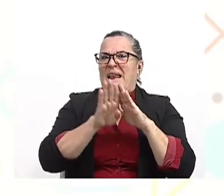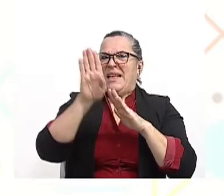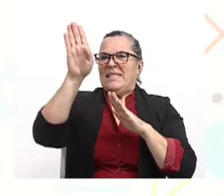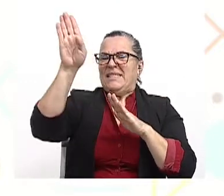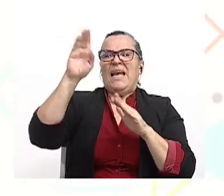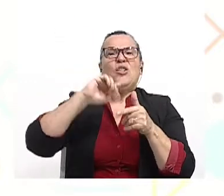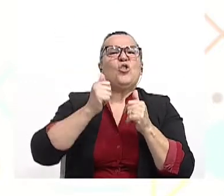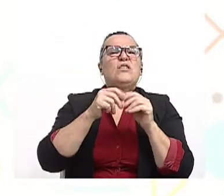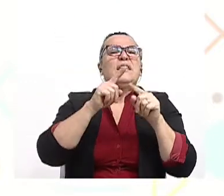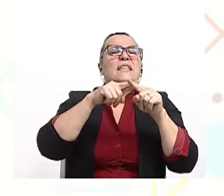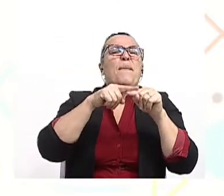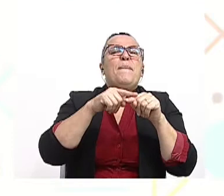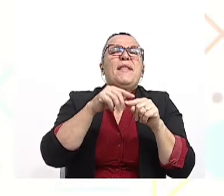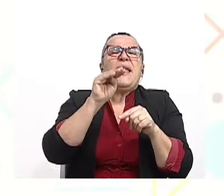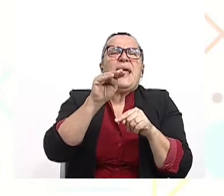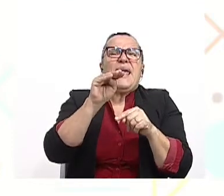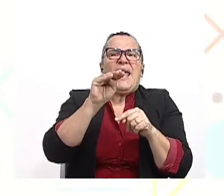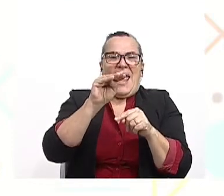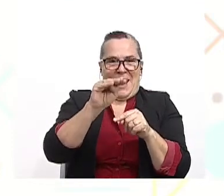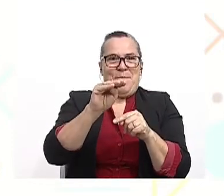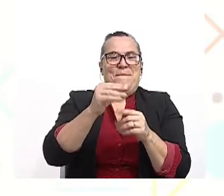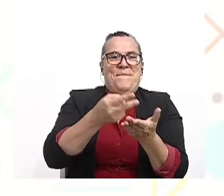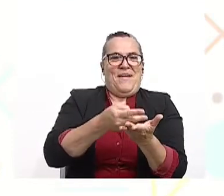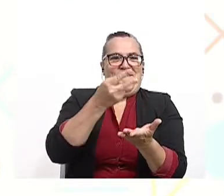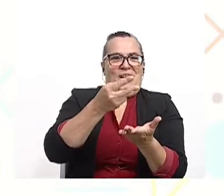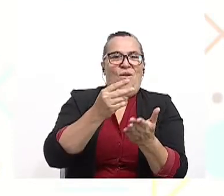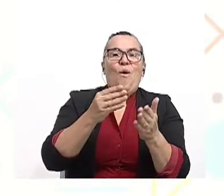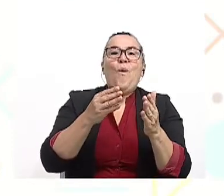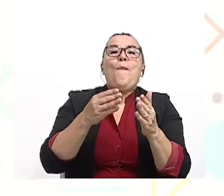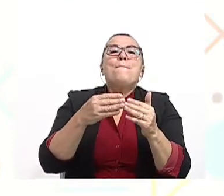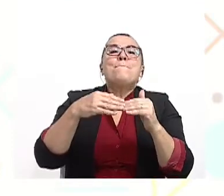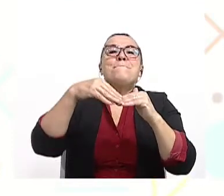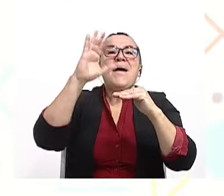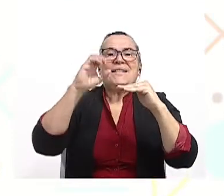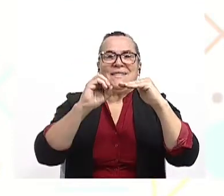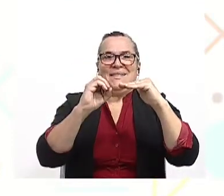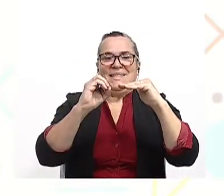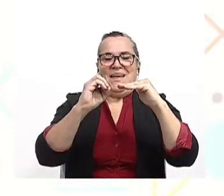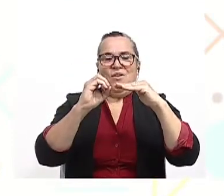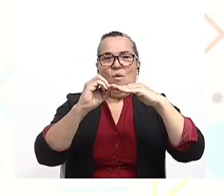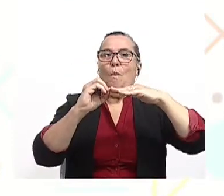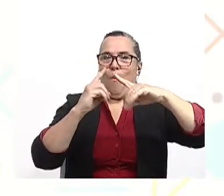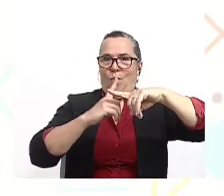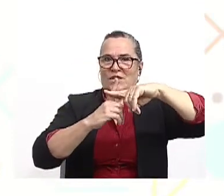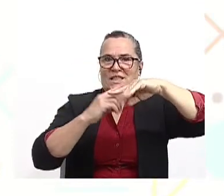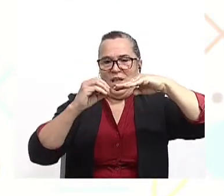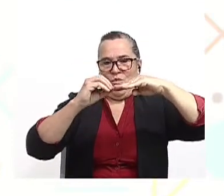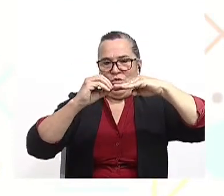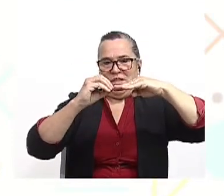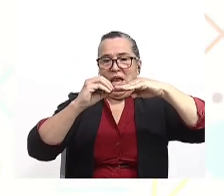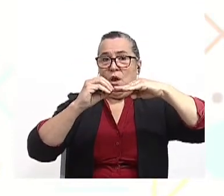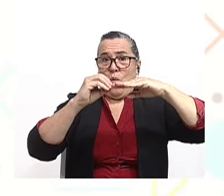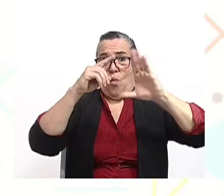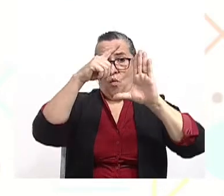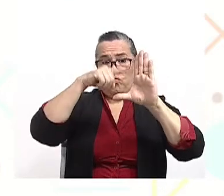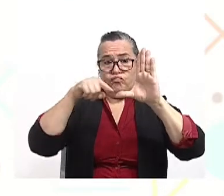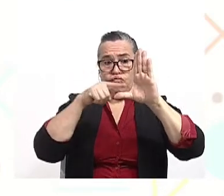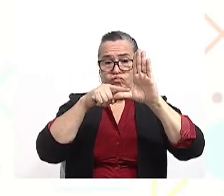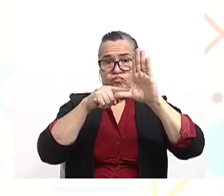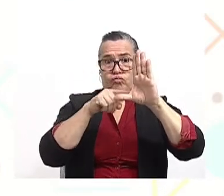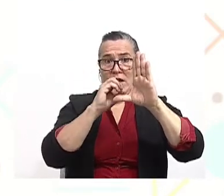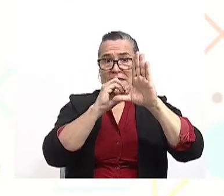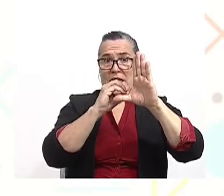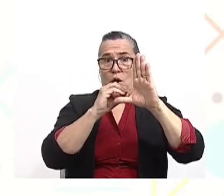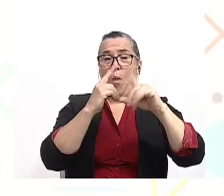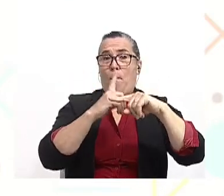m. ¿Cómo debe ser el valor de m? Debe ser mayor que 0, es decir, positivo. Si el número que está antes